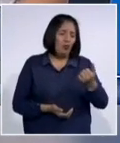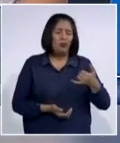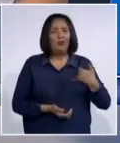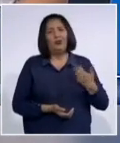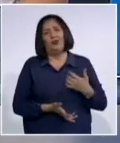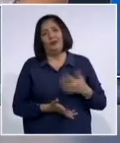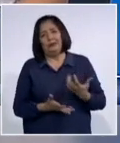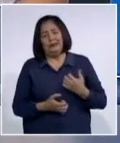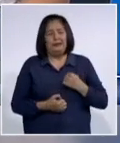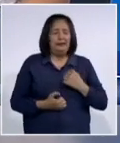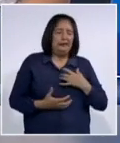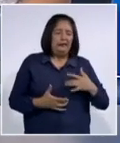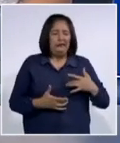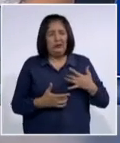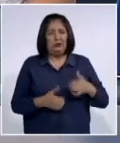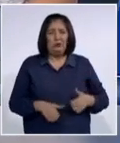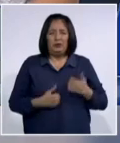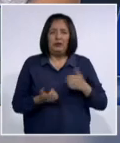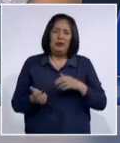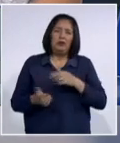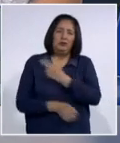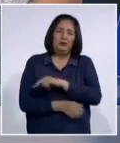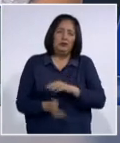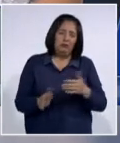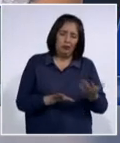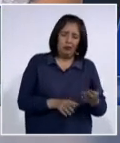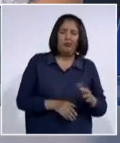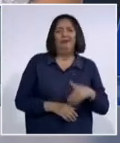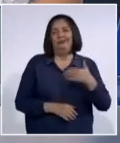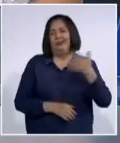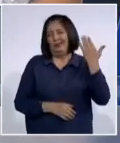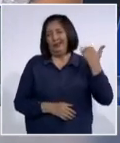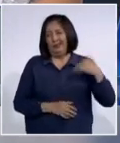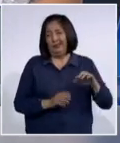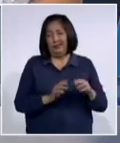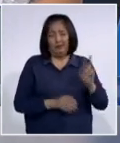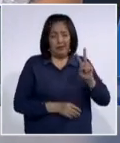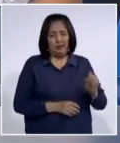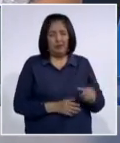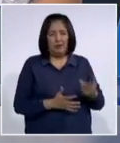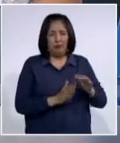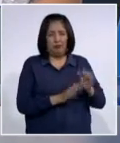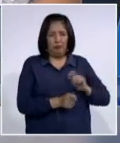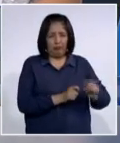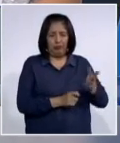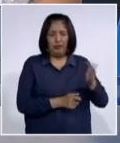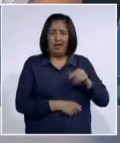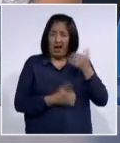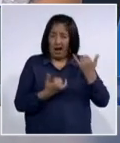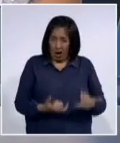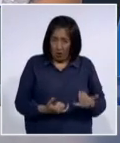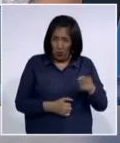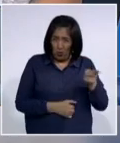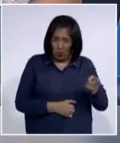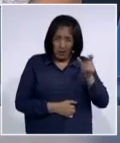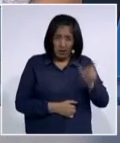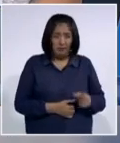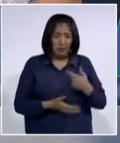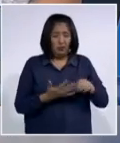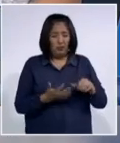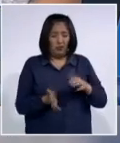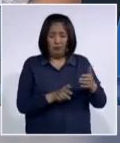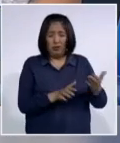que luchaba por su vida en un hospital ha fallecido tras la tragedia de Villa El Salvador. Él hace que la cifra total de víctimas mortales